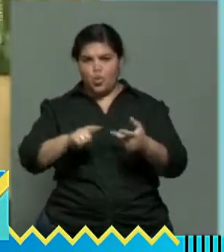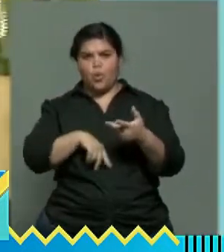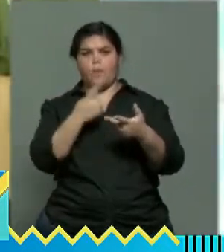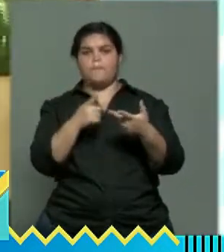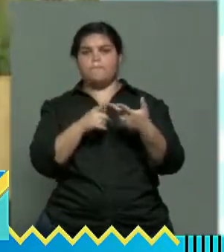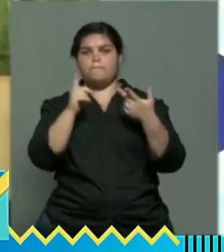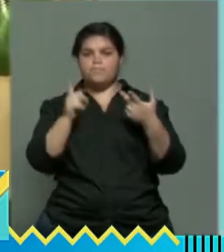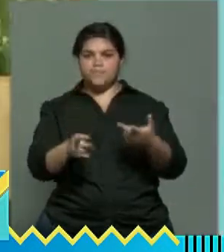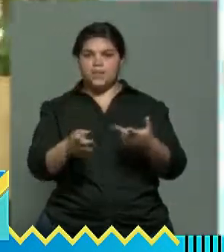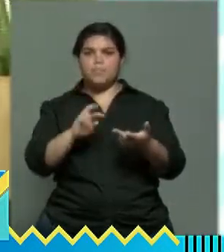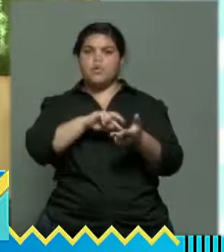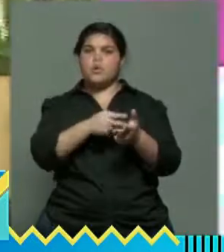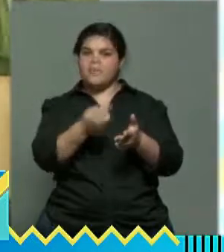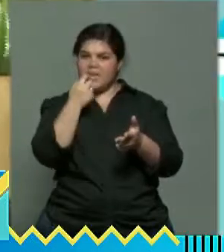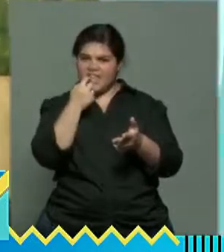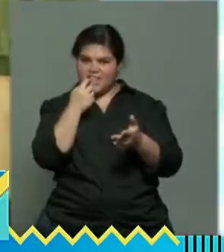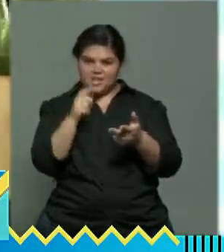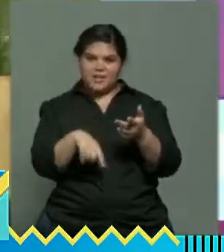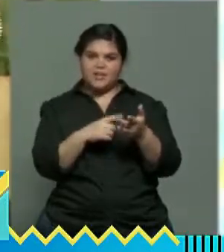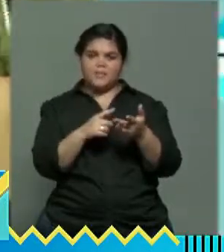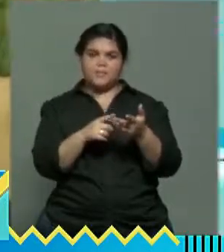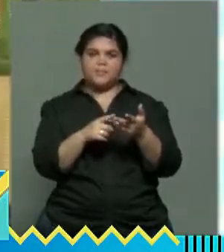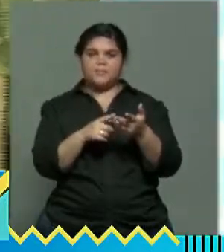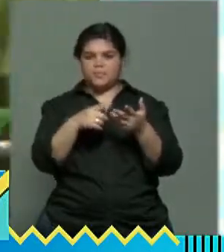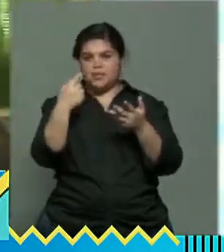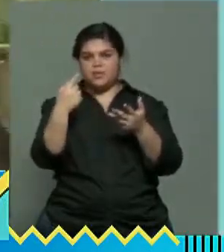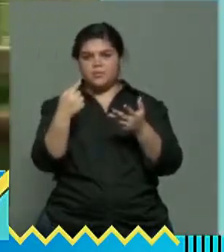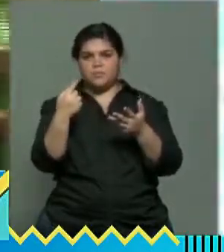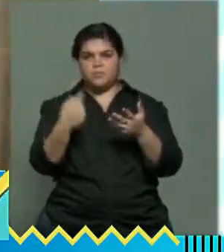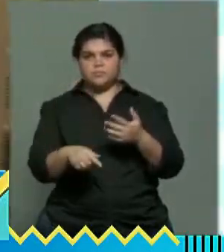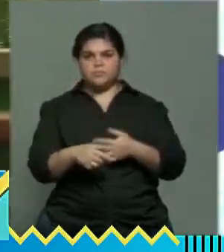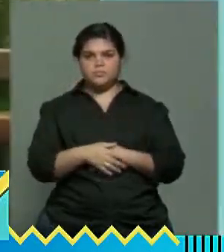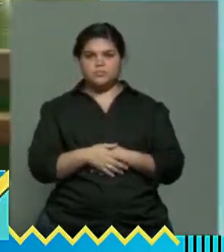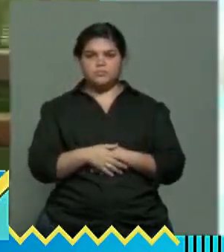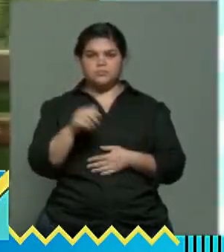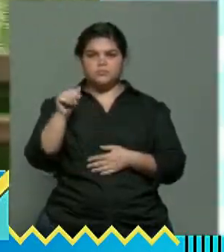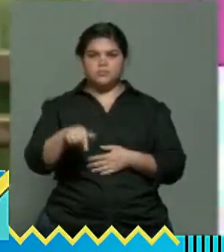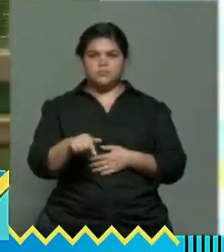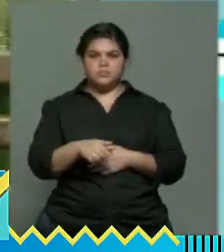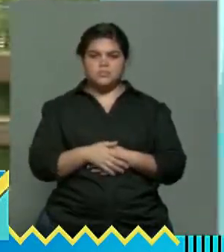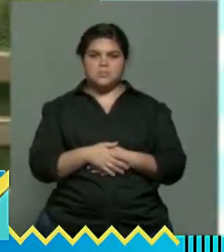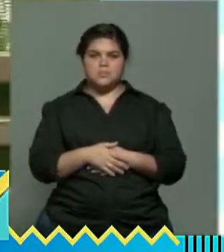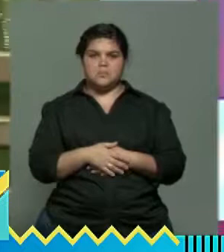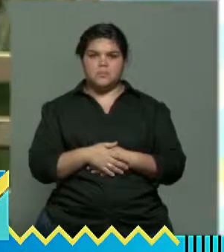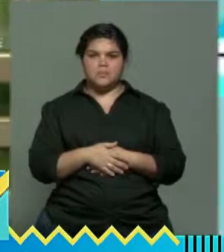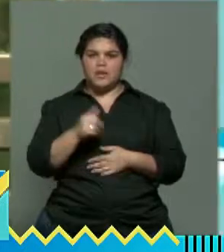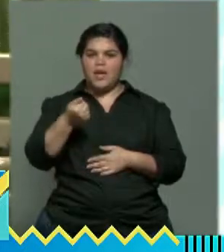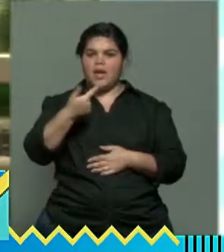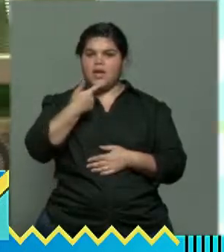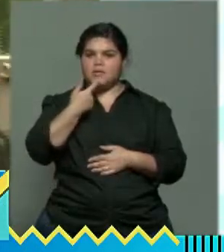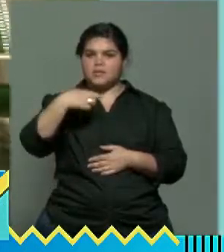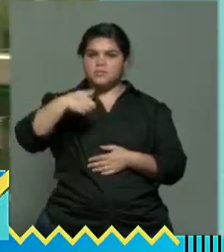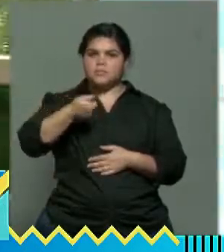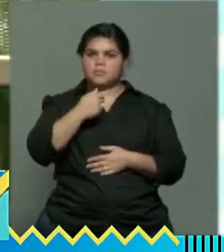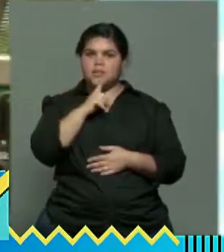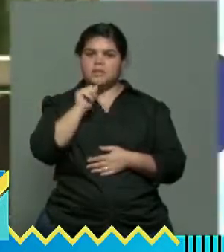problemas dentales, porque el aspartame, que es el edulcorante que se